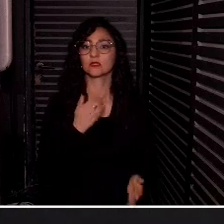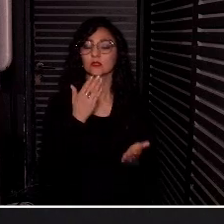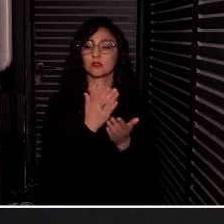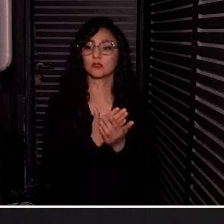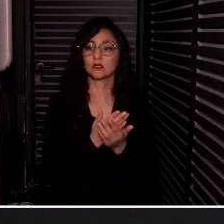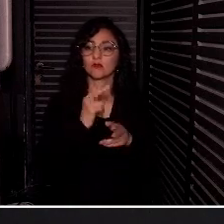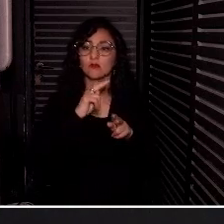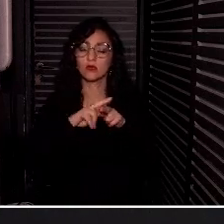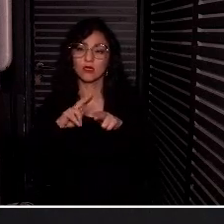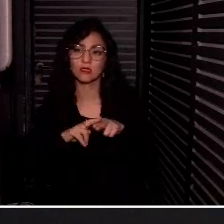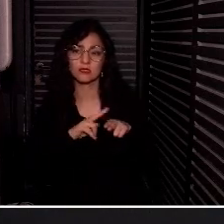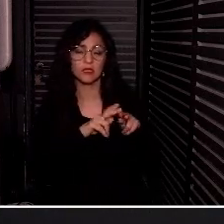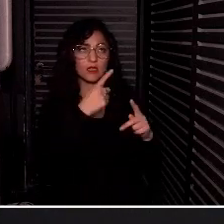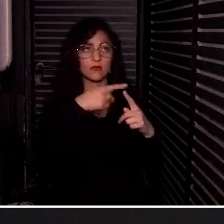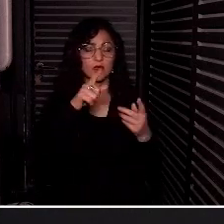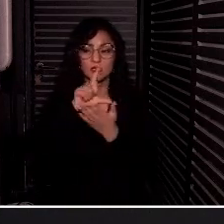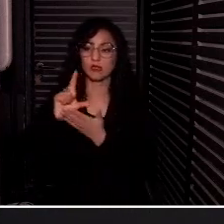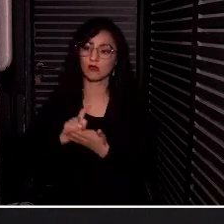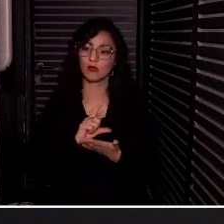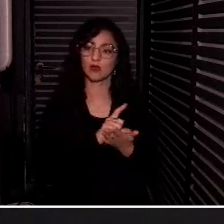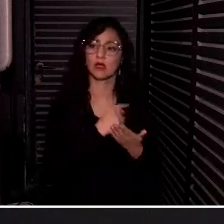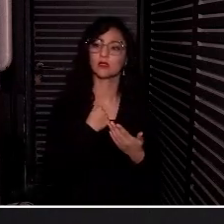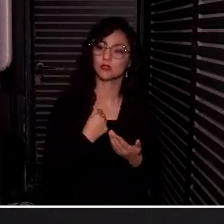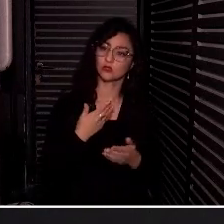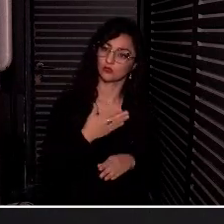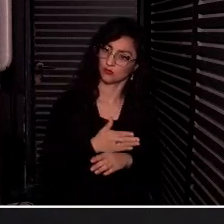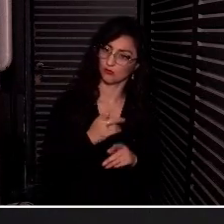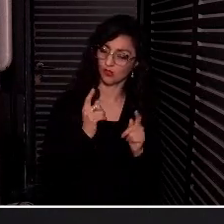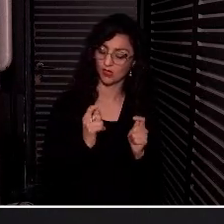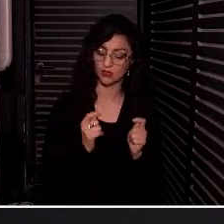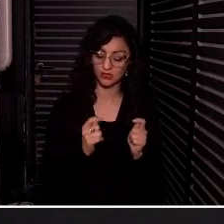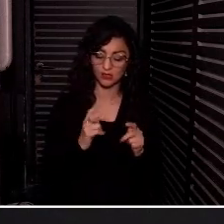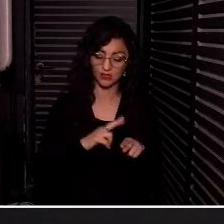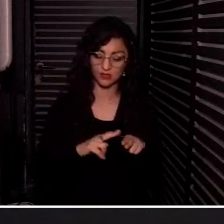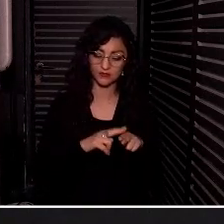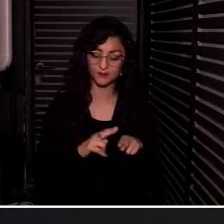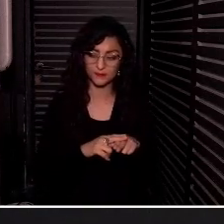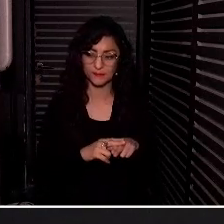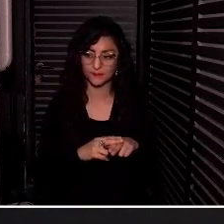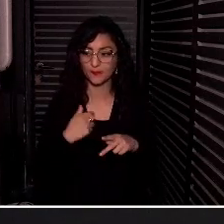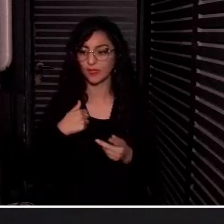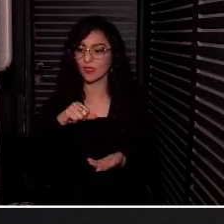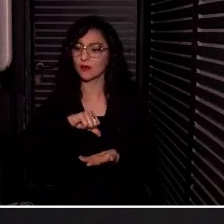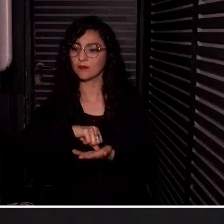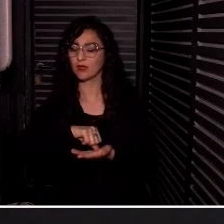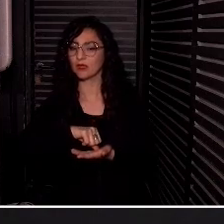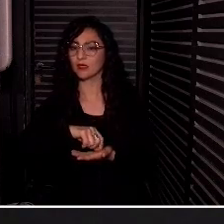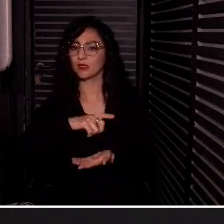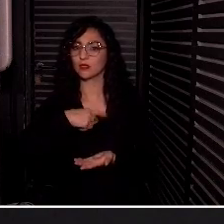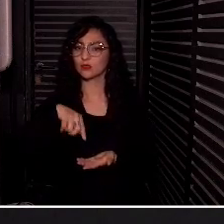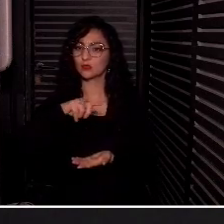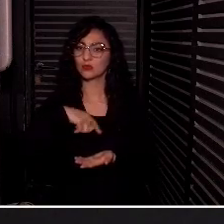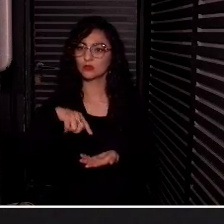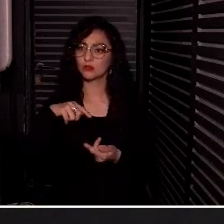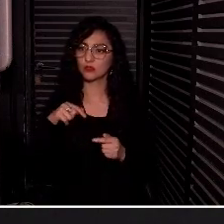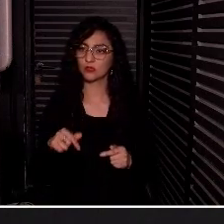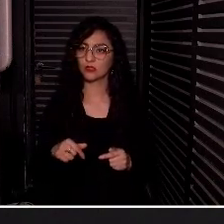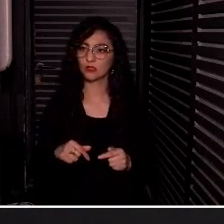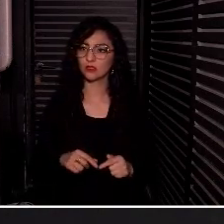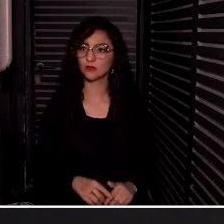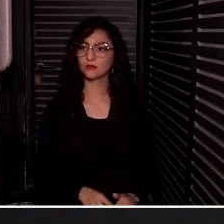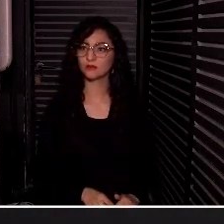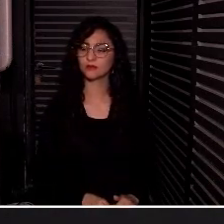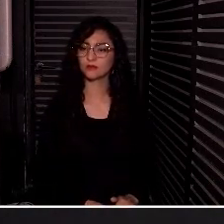ley de lobby en los distintos lugares iría para tratar de propiciar eso lo que pasa que claro cuando estamos en el país en que estamos el ayer en el informe